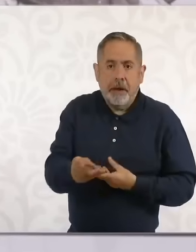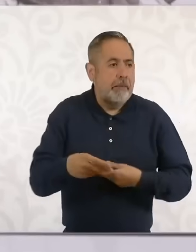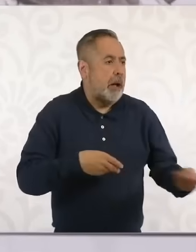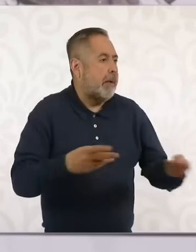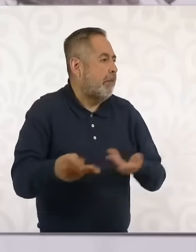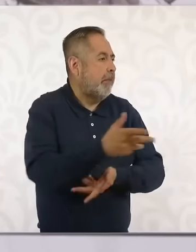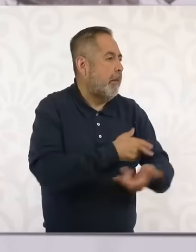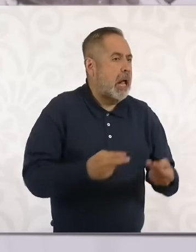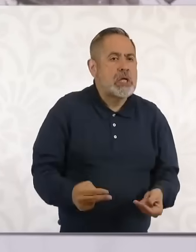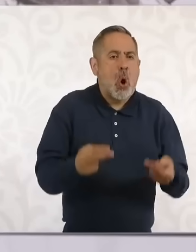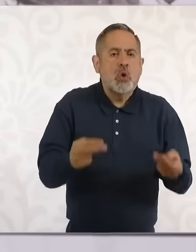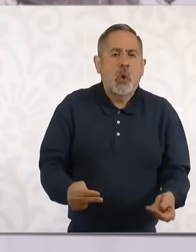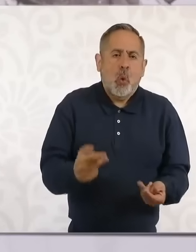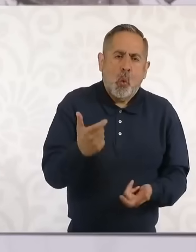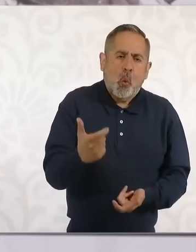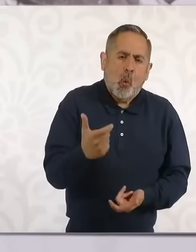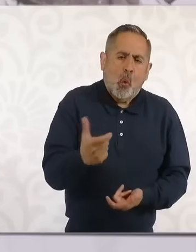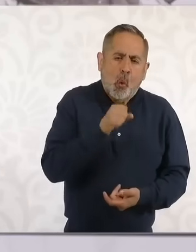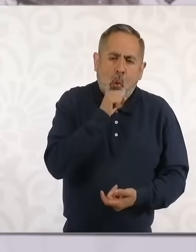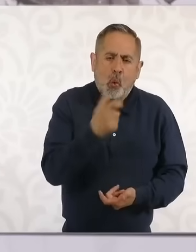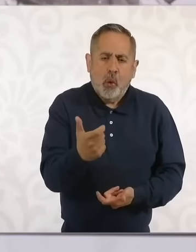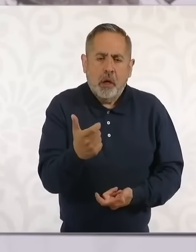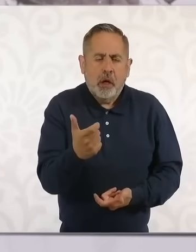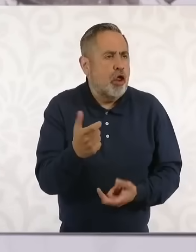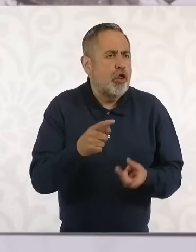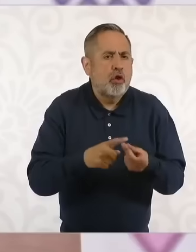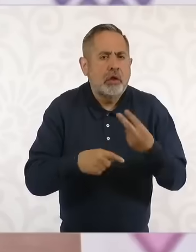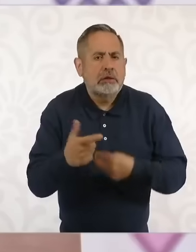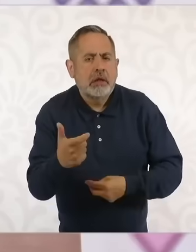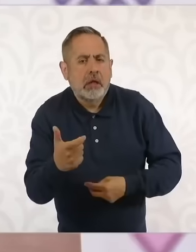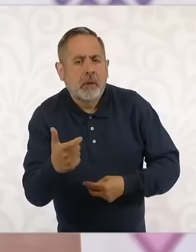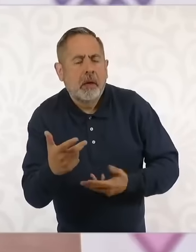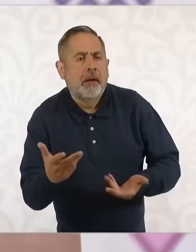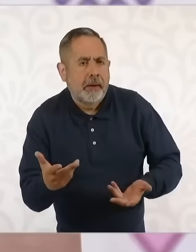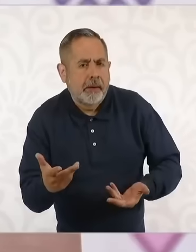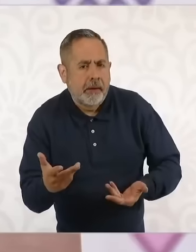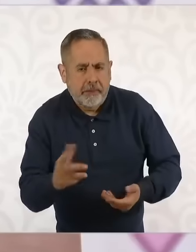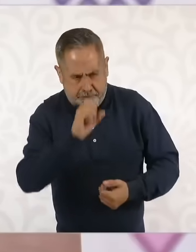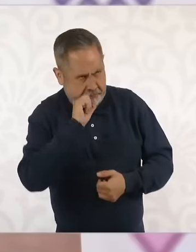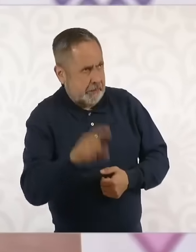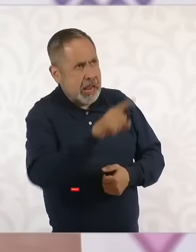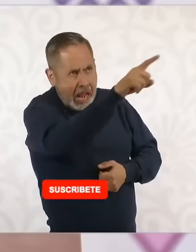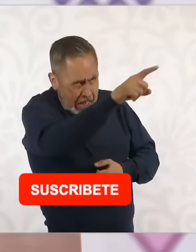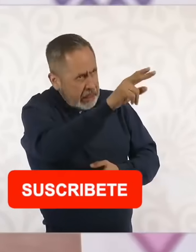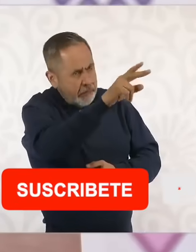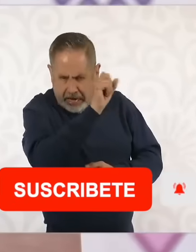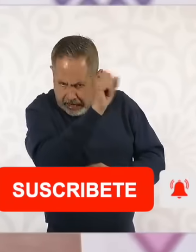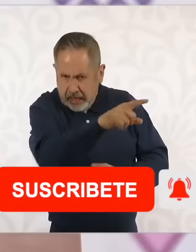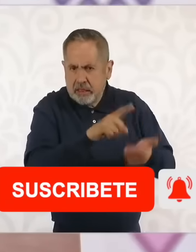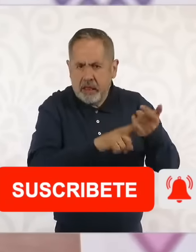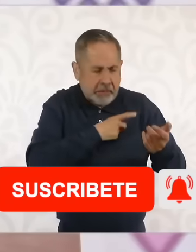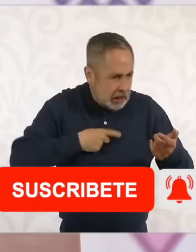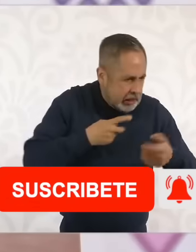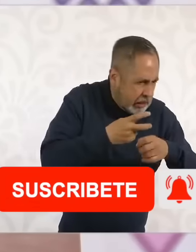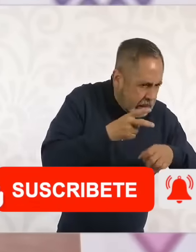el dinero de la venta de la droga ilegal? Ellos también tienen una tarea dentro de su territorio, por